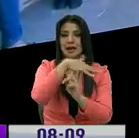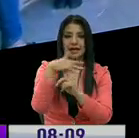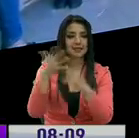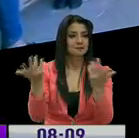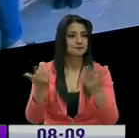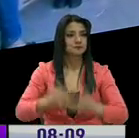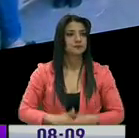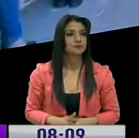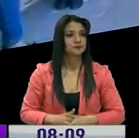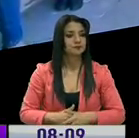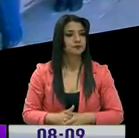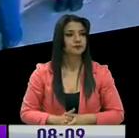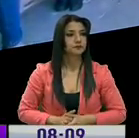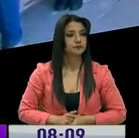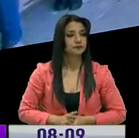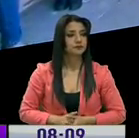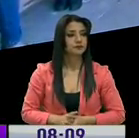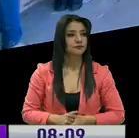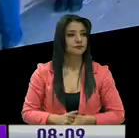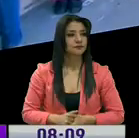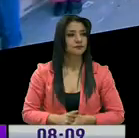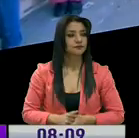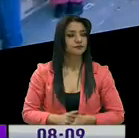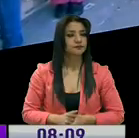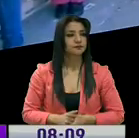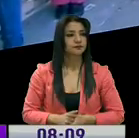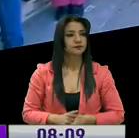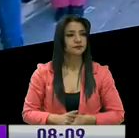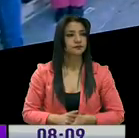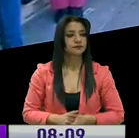parque. Andrea, adelante, por favor.